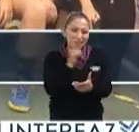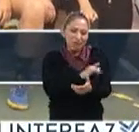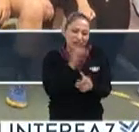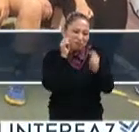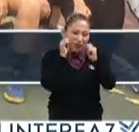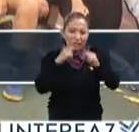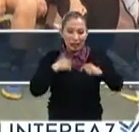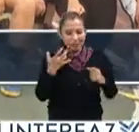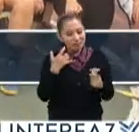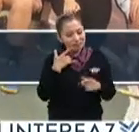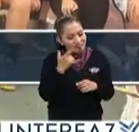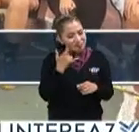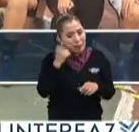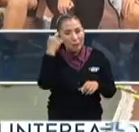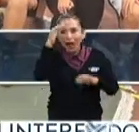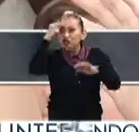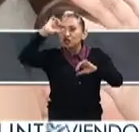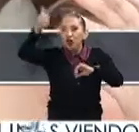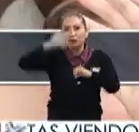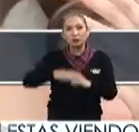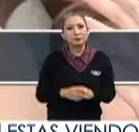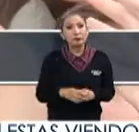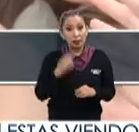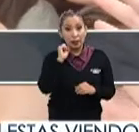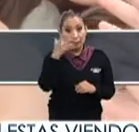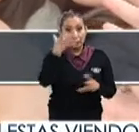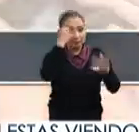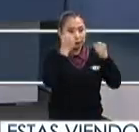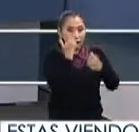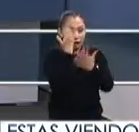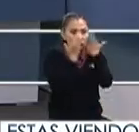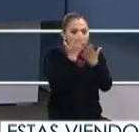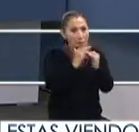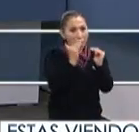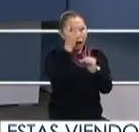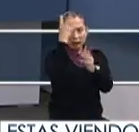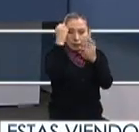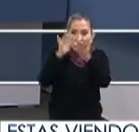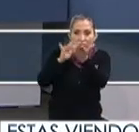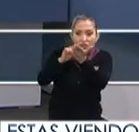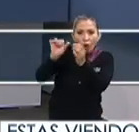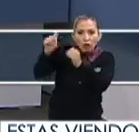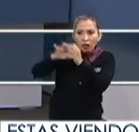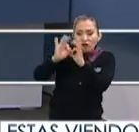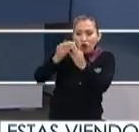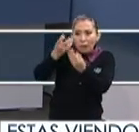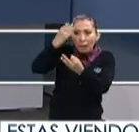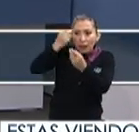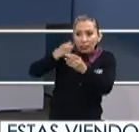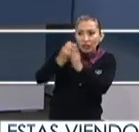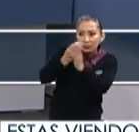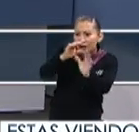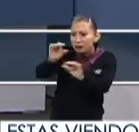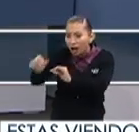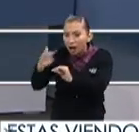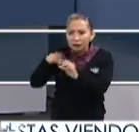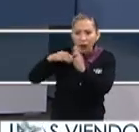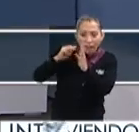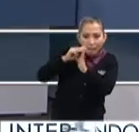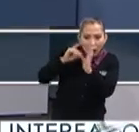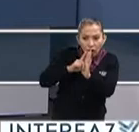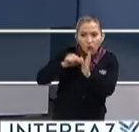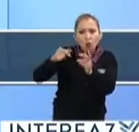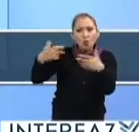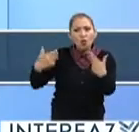y que pues le echen ganas para poder conocer más. Sí, porque creces además en lo académico, porque conoces otras formas de enseñanza, de aprendizaje,